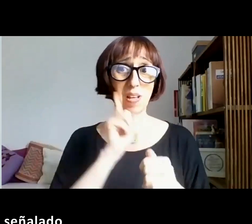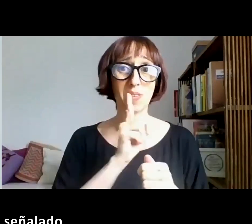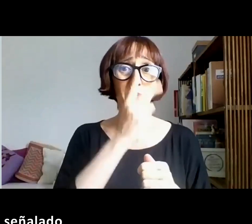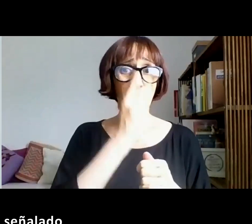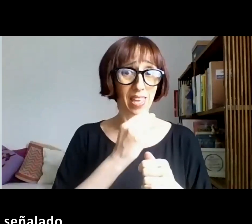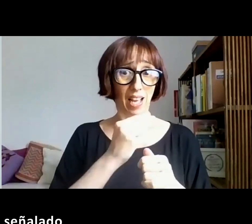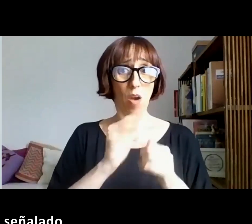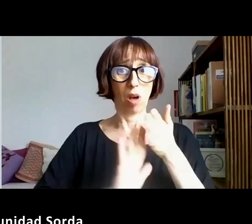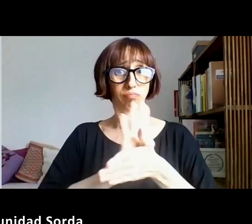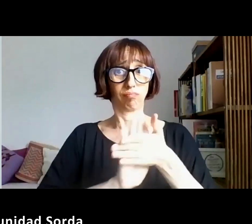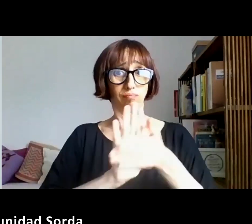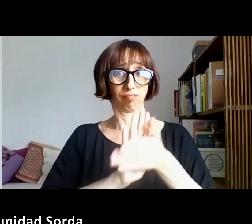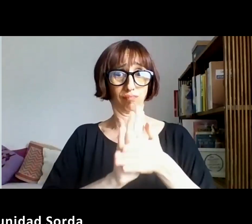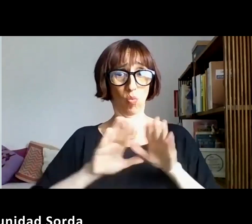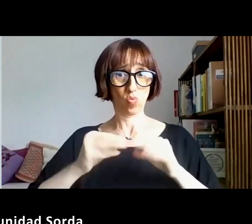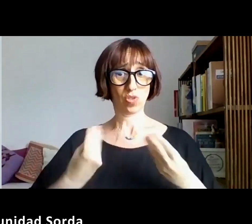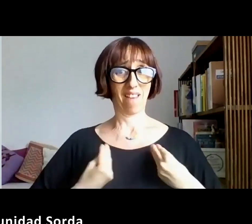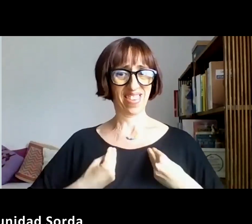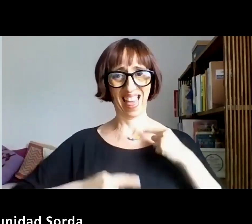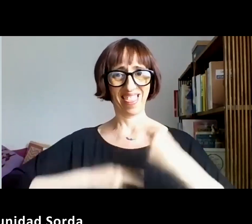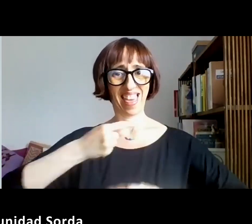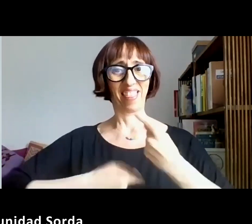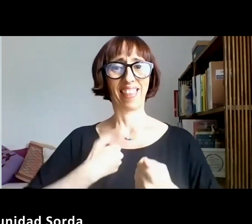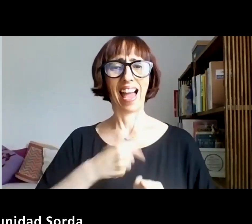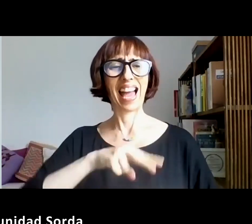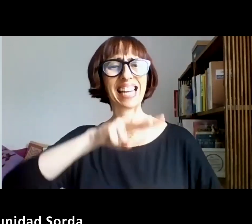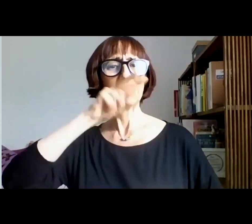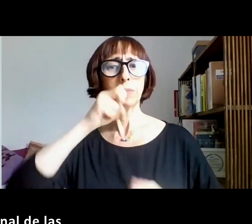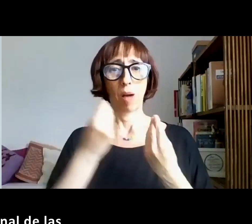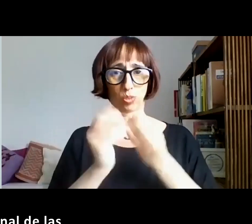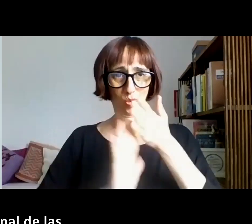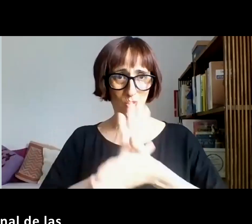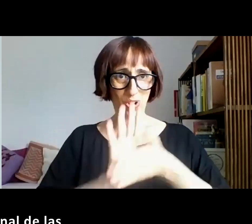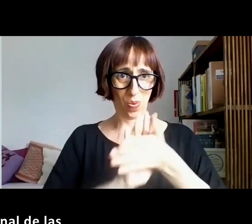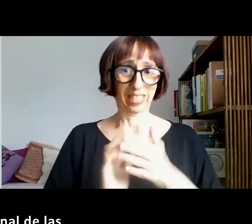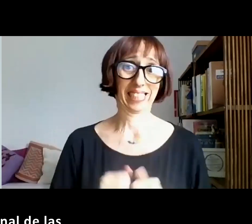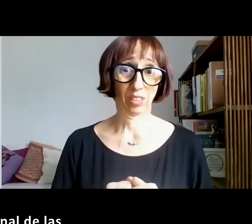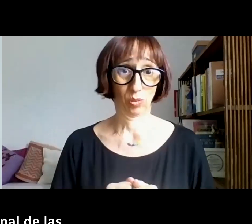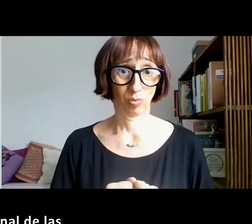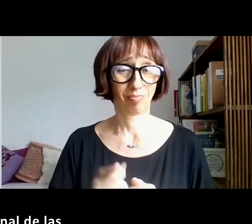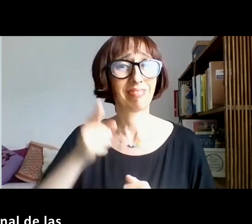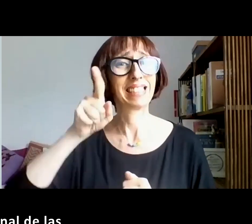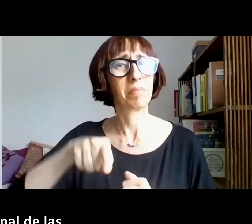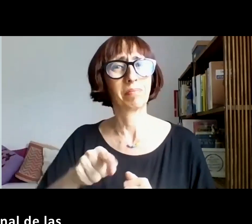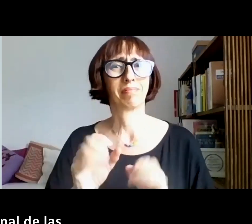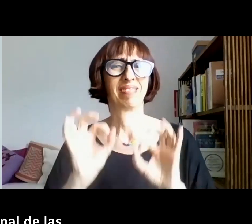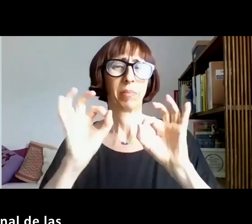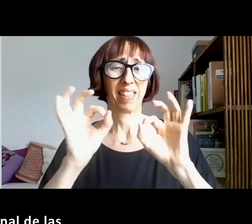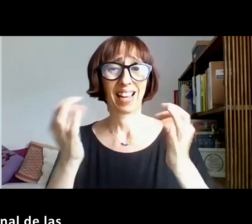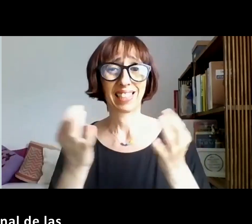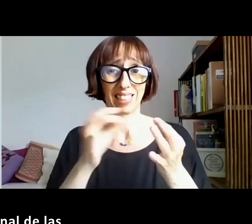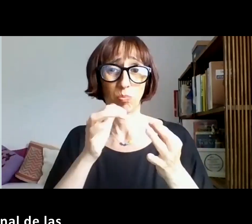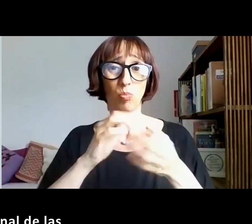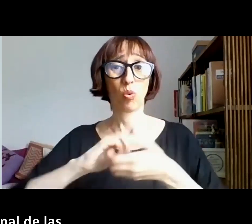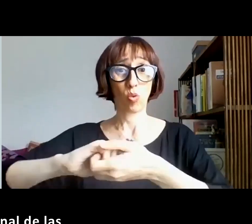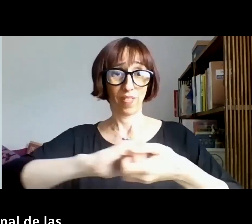tan especial para la comunidad sorda y sordociega, el 14 de junio, Día Nacional de las Lenguas de Signos Españolas,